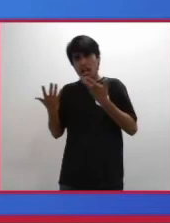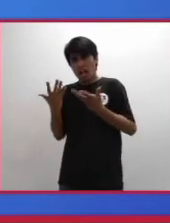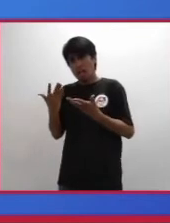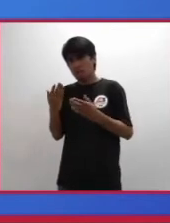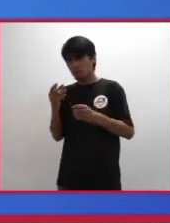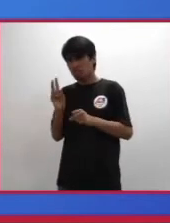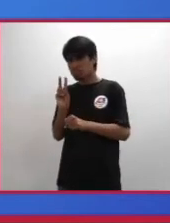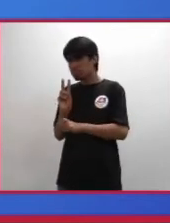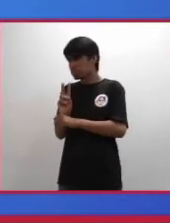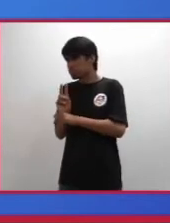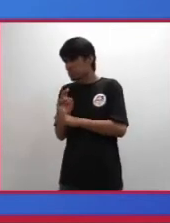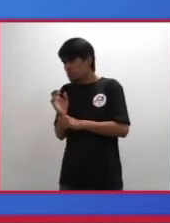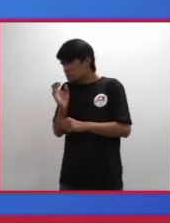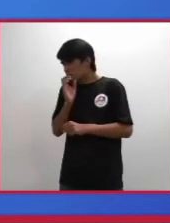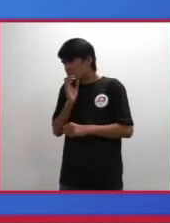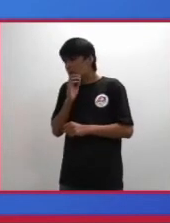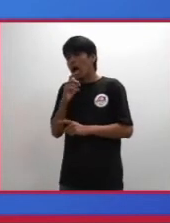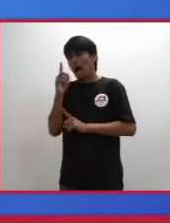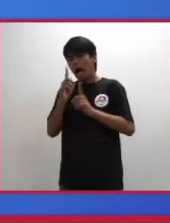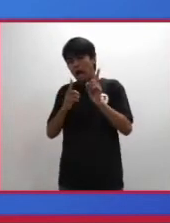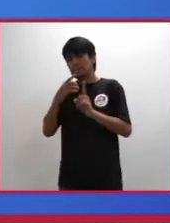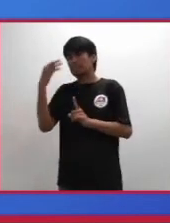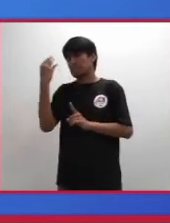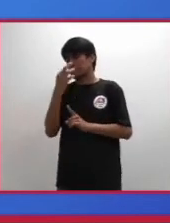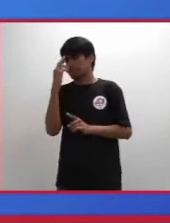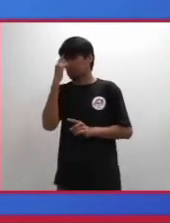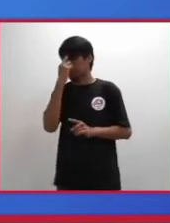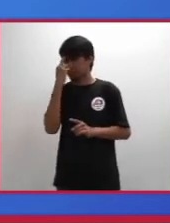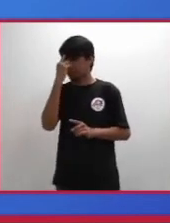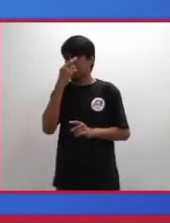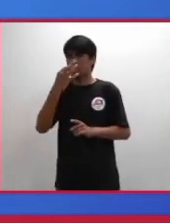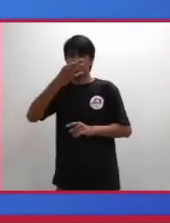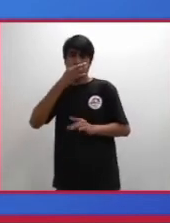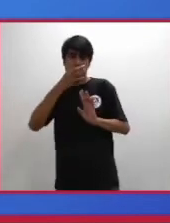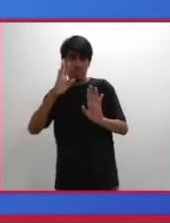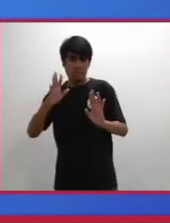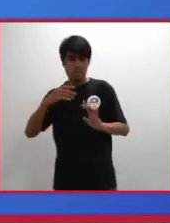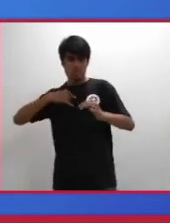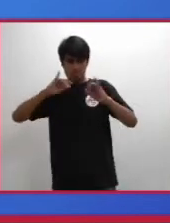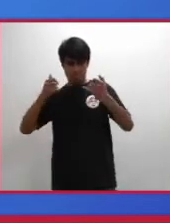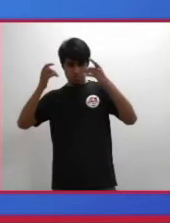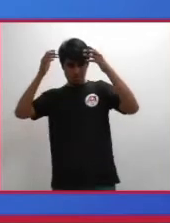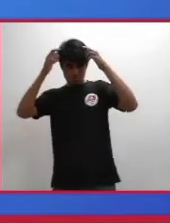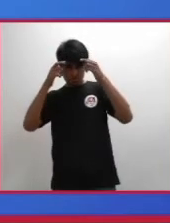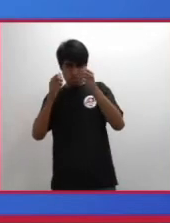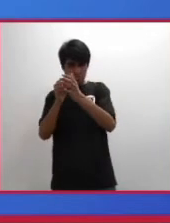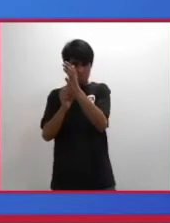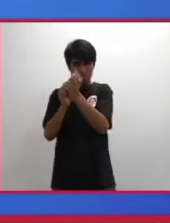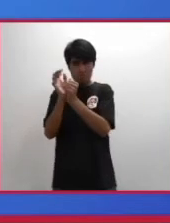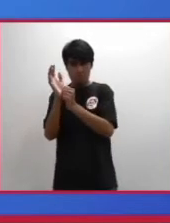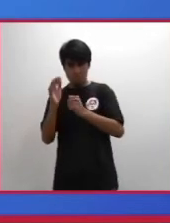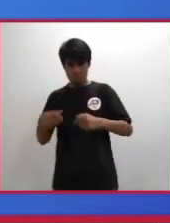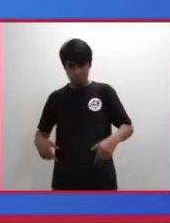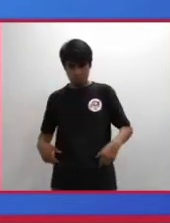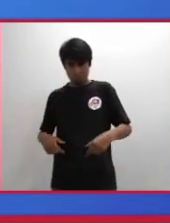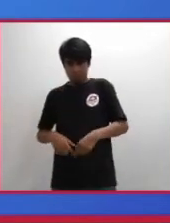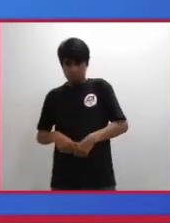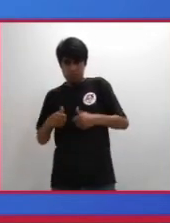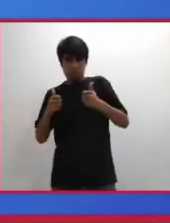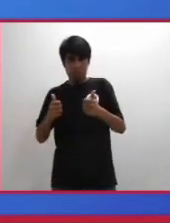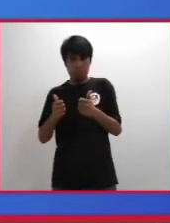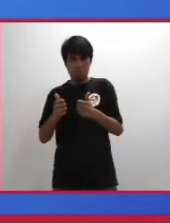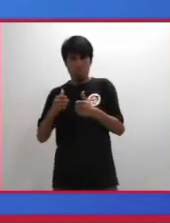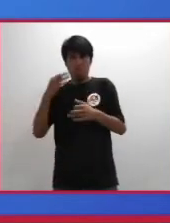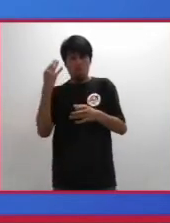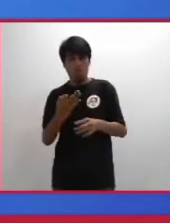se cumplió? Esas son las preguntas que nosotros debemos realizar al analizar un informe,